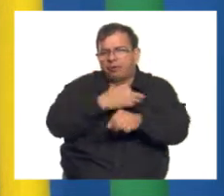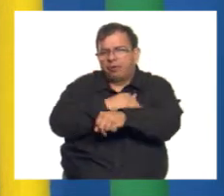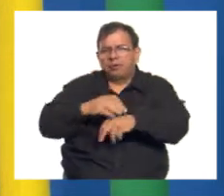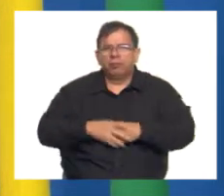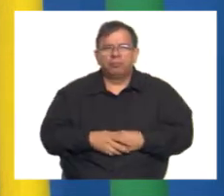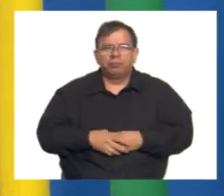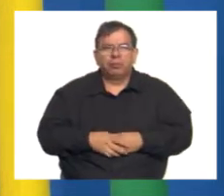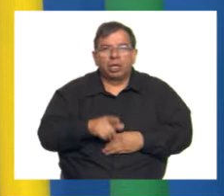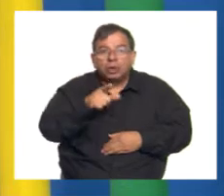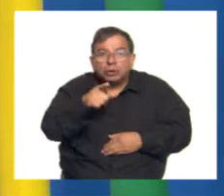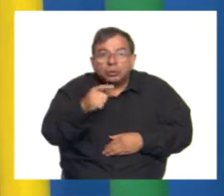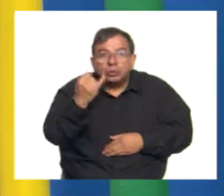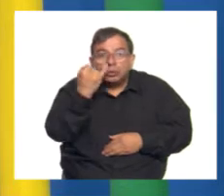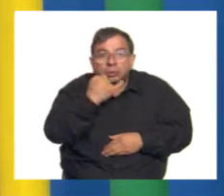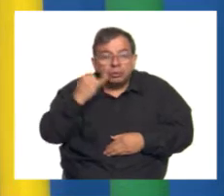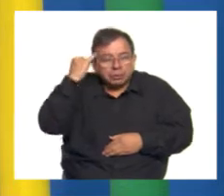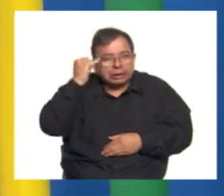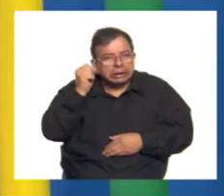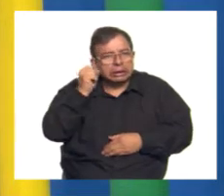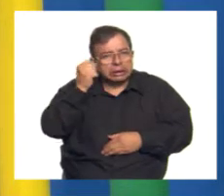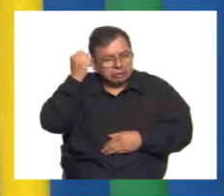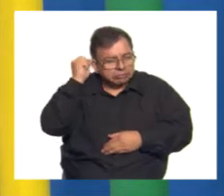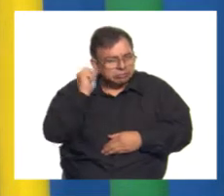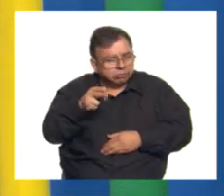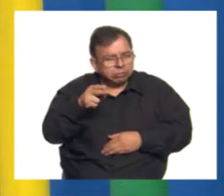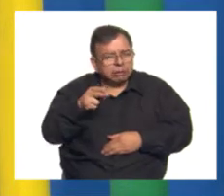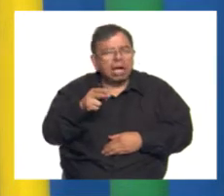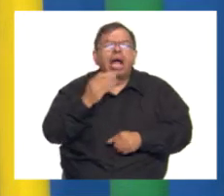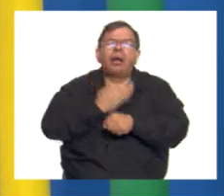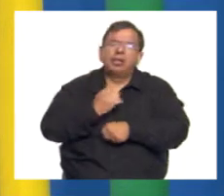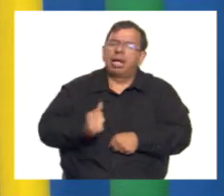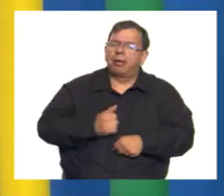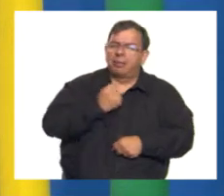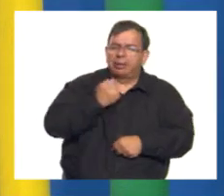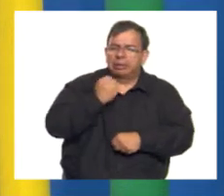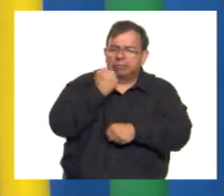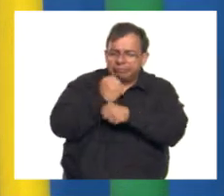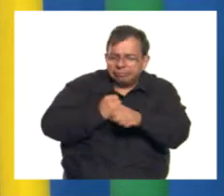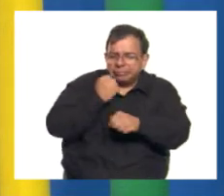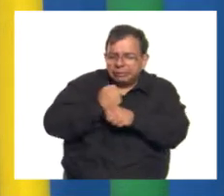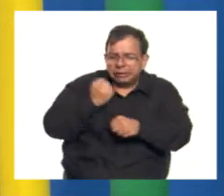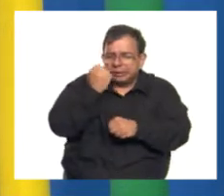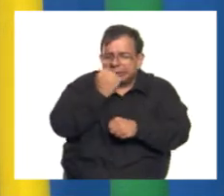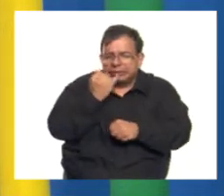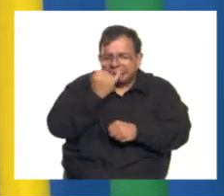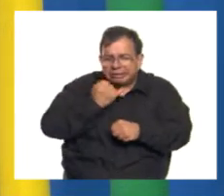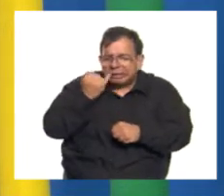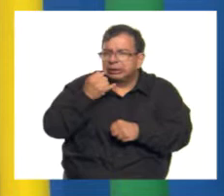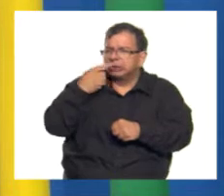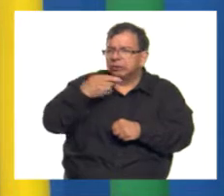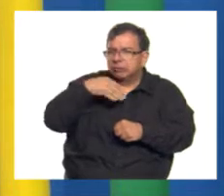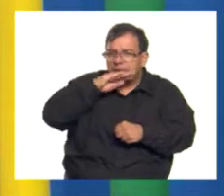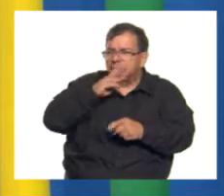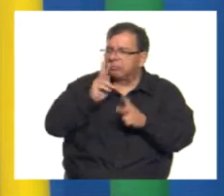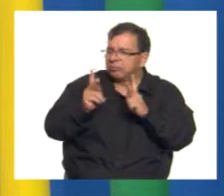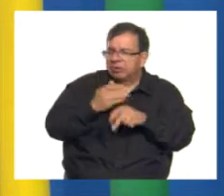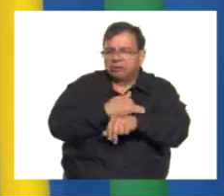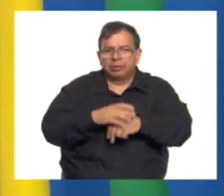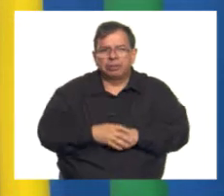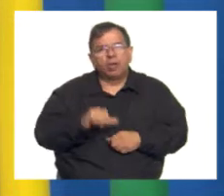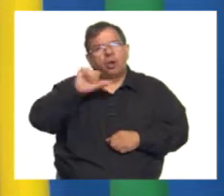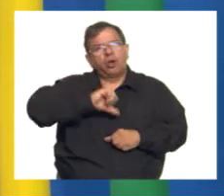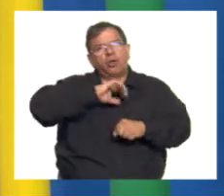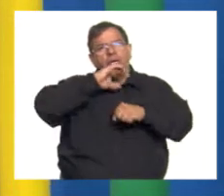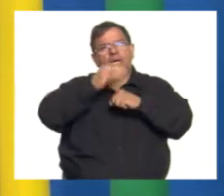Si tienes la fortuna de hablar una lengua indígena, aprovecha también este momento para practicarla y platica con tu familia en tu lengua materna. Por hoy